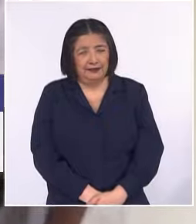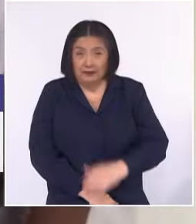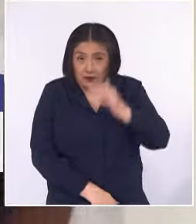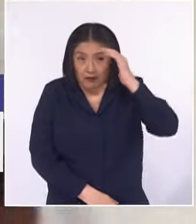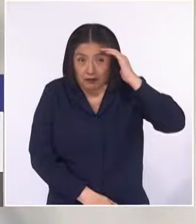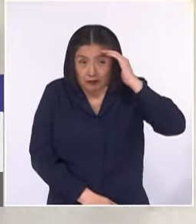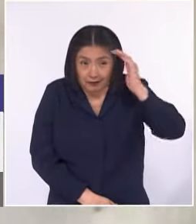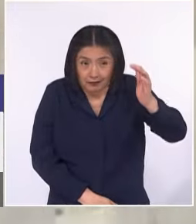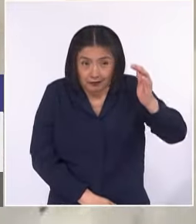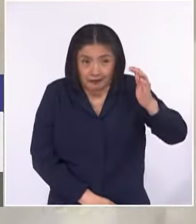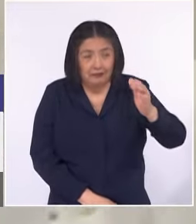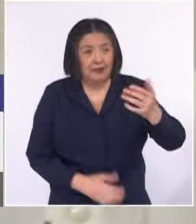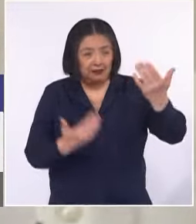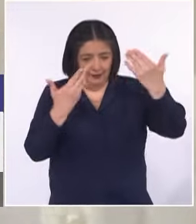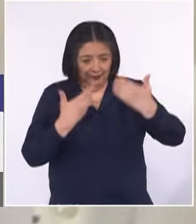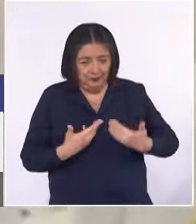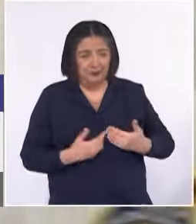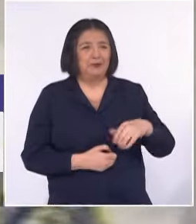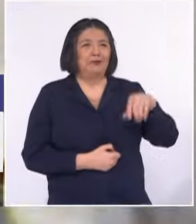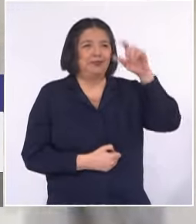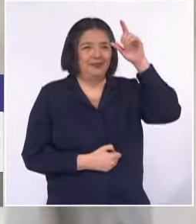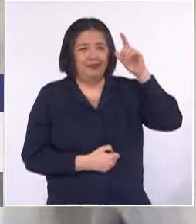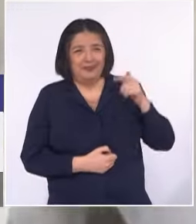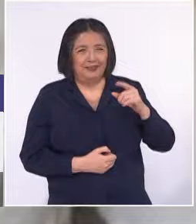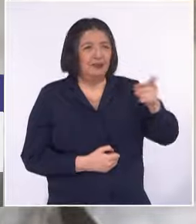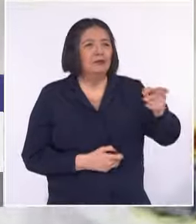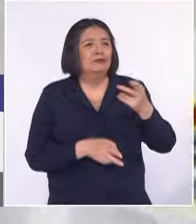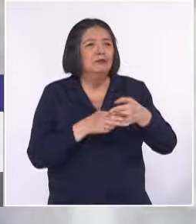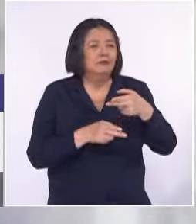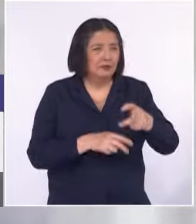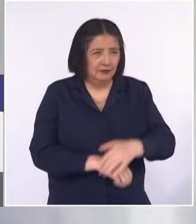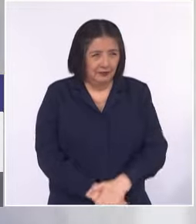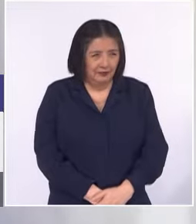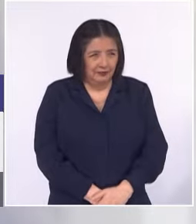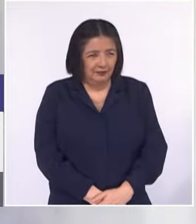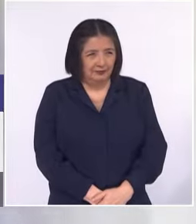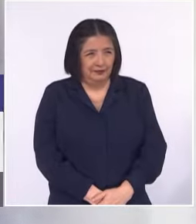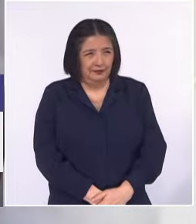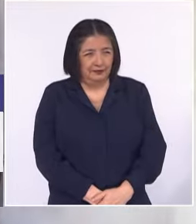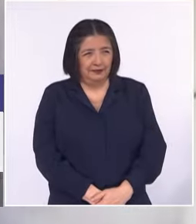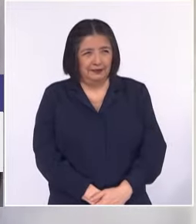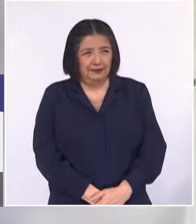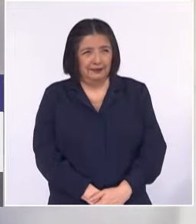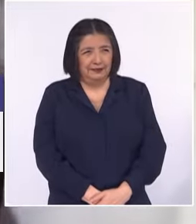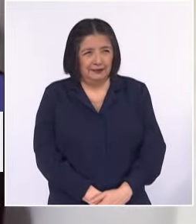Hola, ¿cómo estás? Yo me llamo Lorena, cuéntame, ¿cómo te llamas?